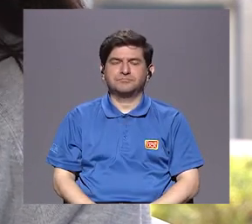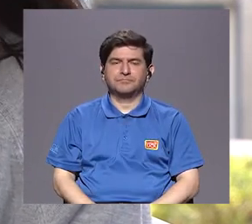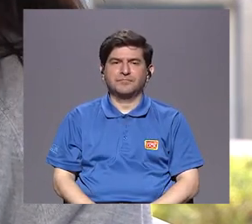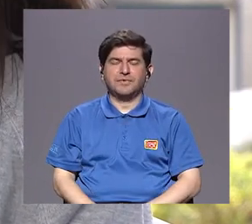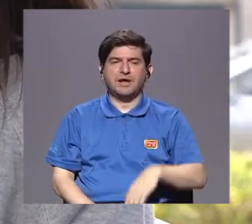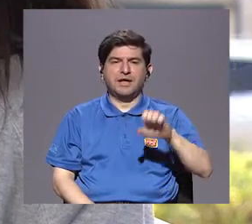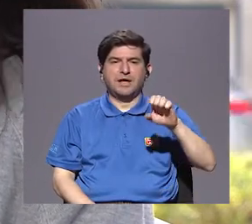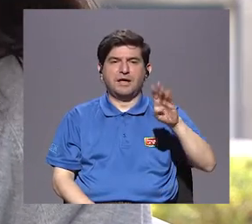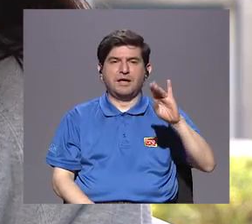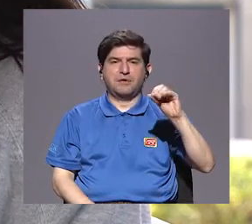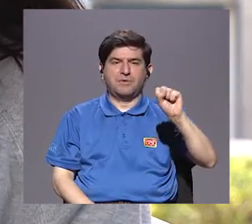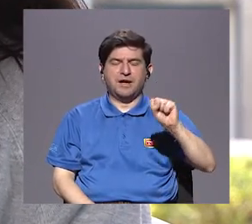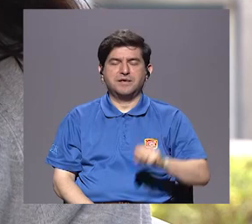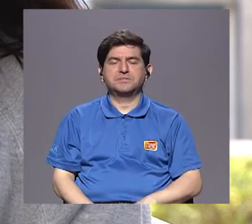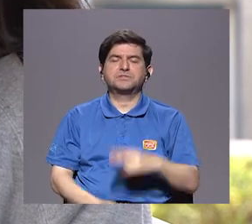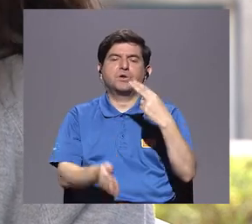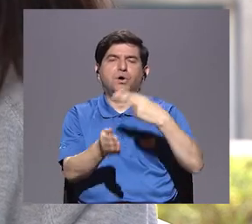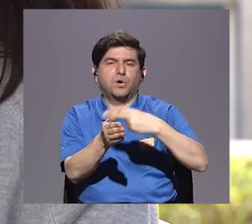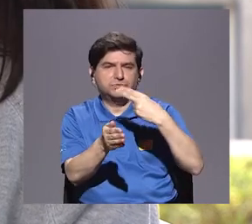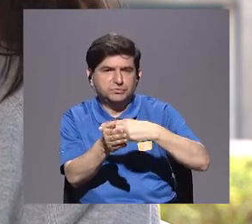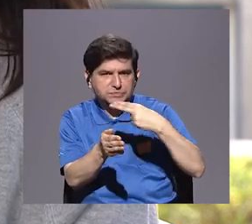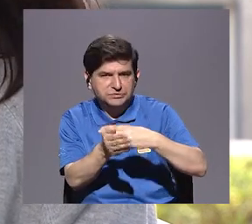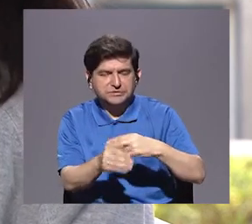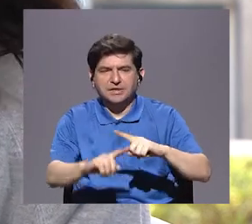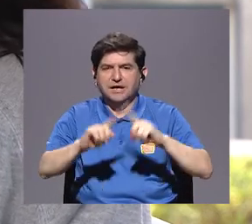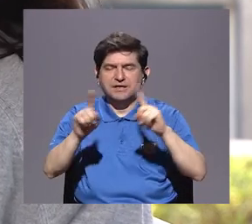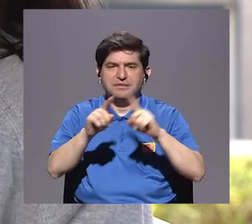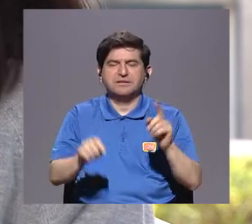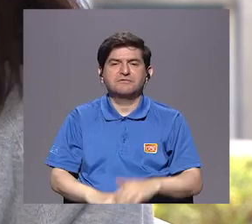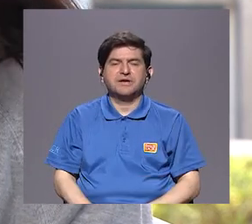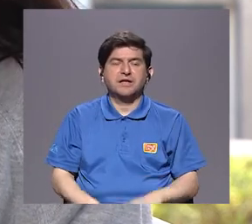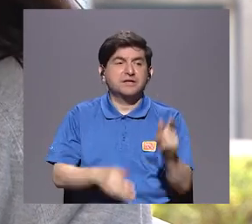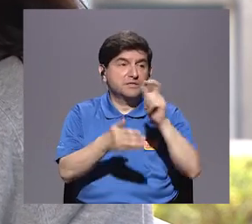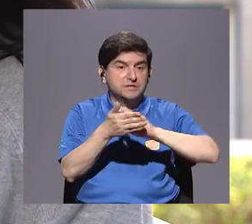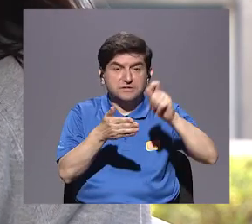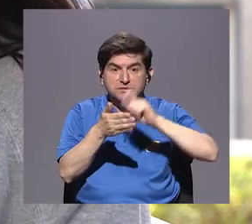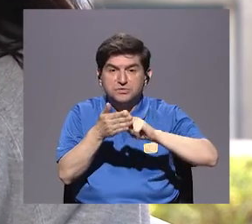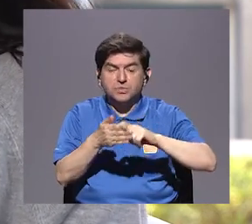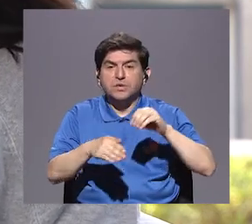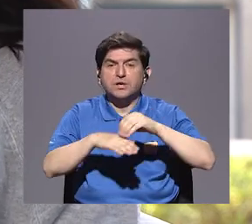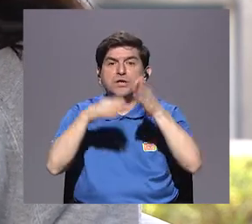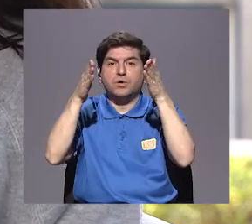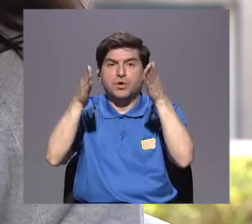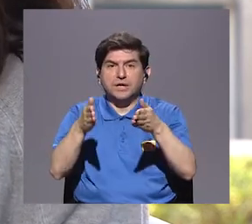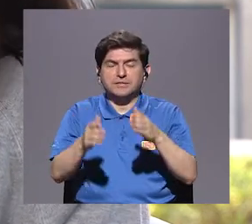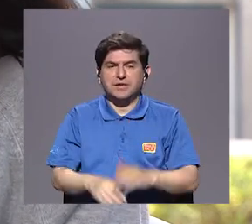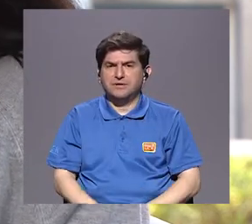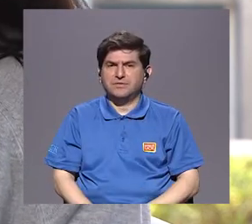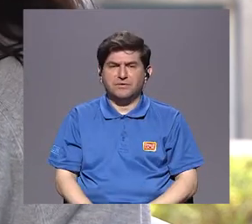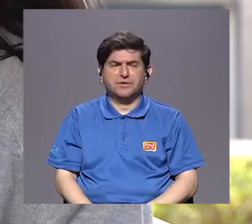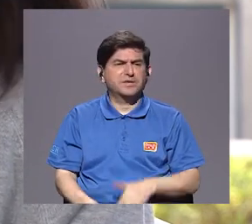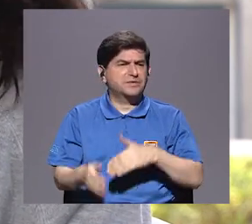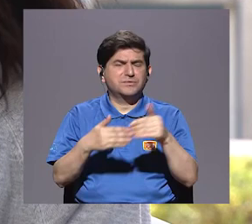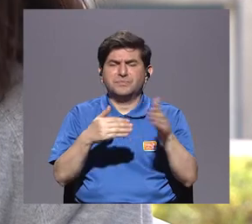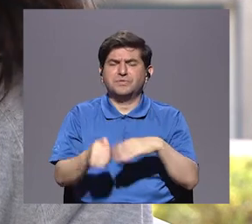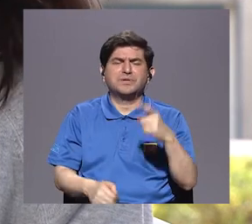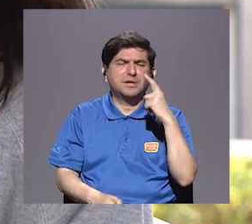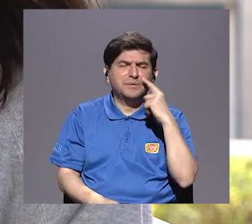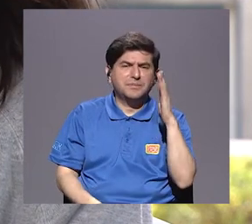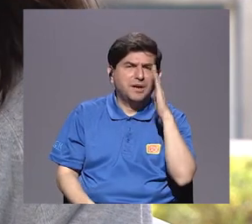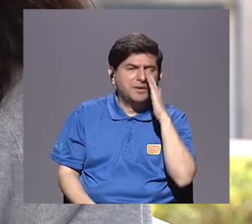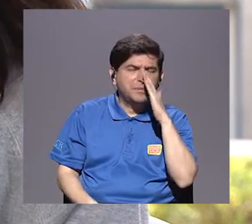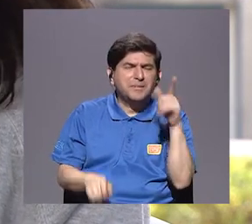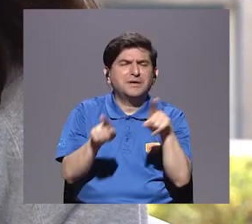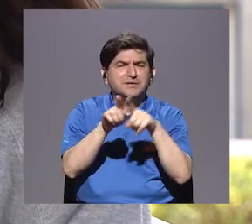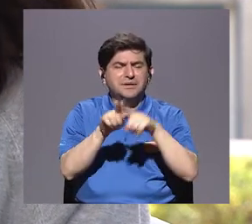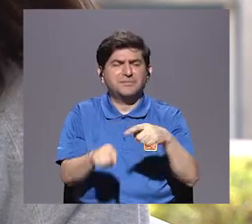IVAIS, el hospital, diferentes en las escuelas, orientadoras, aunque sea un padre o madre de